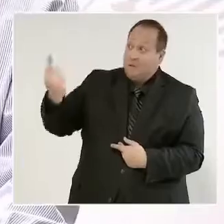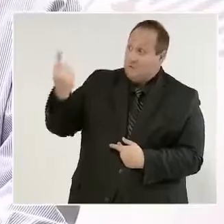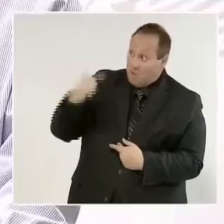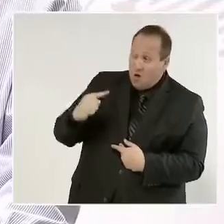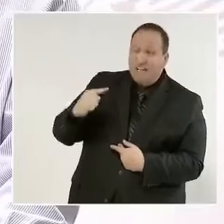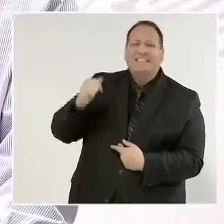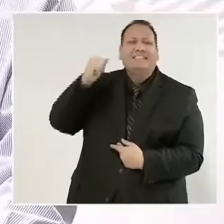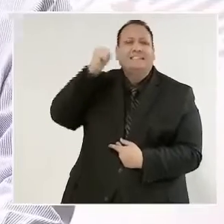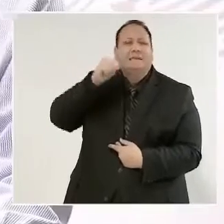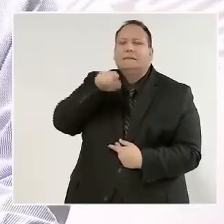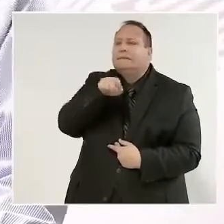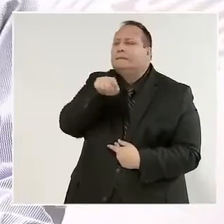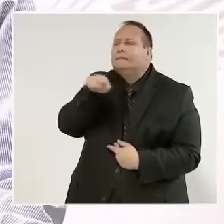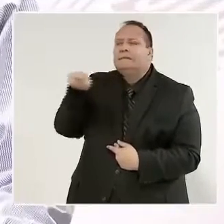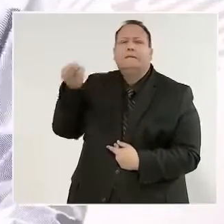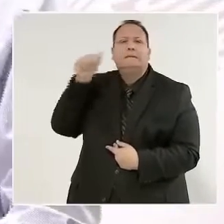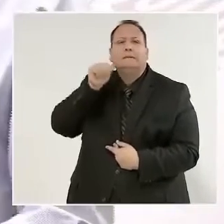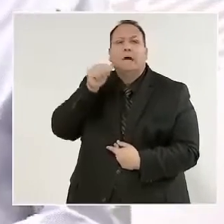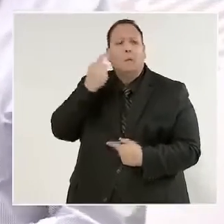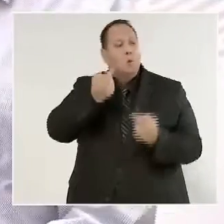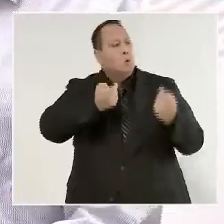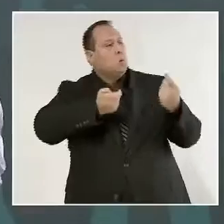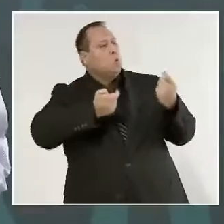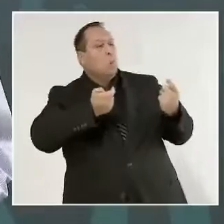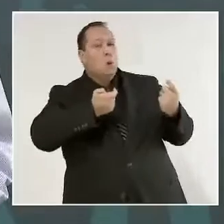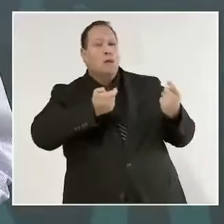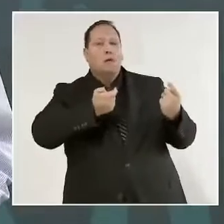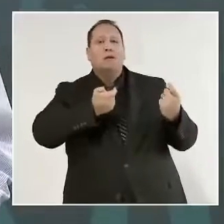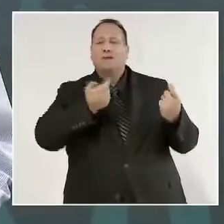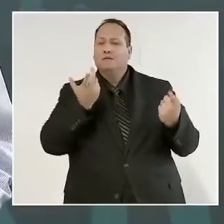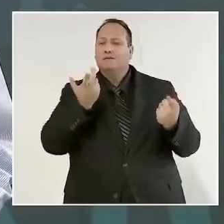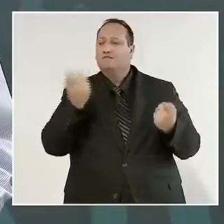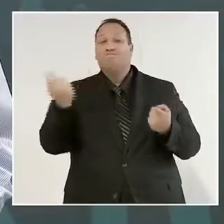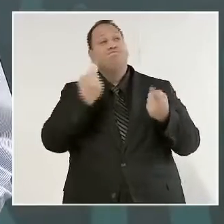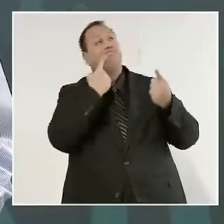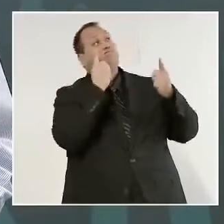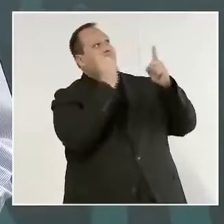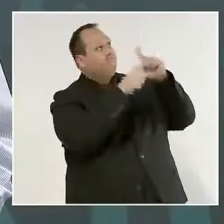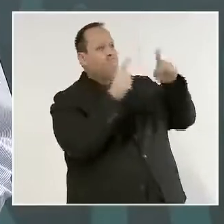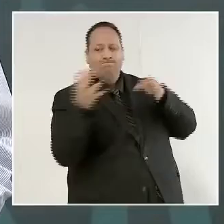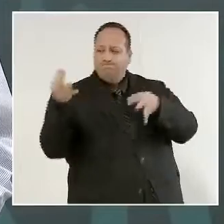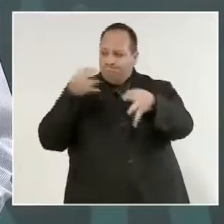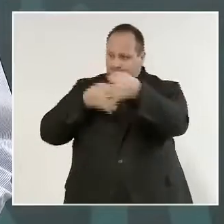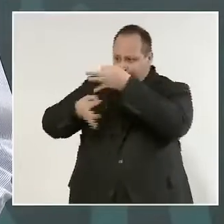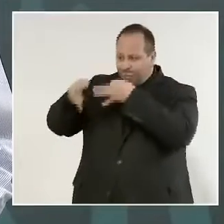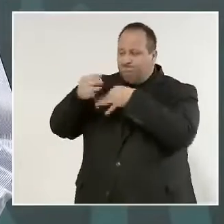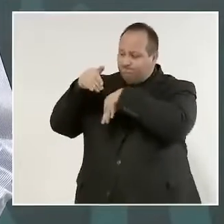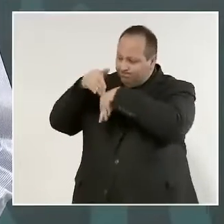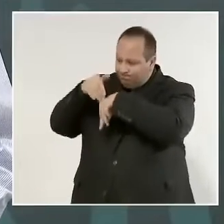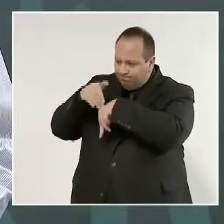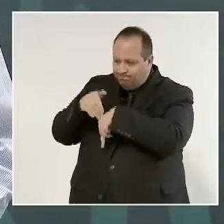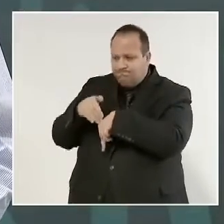mandan, para gobernar obedeciendo al pueblo.